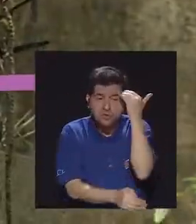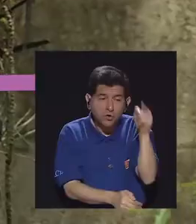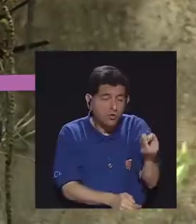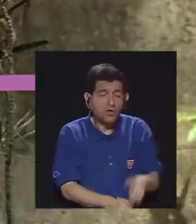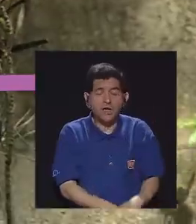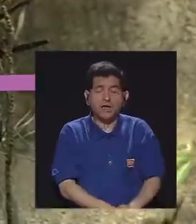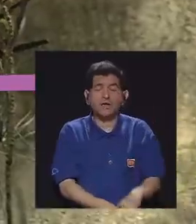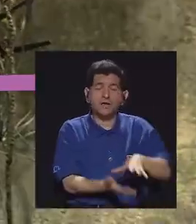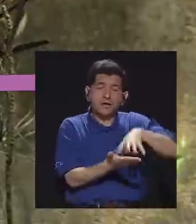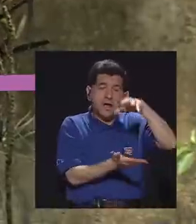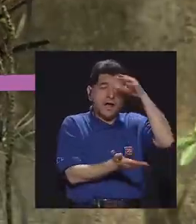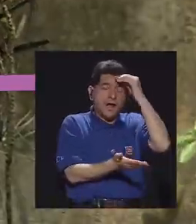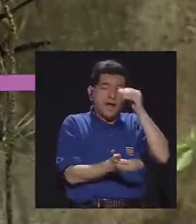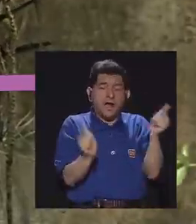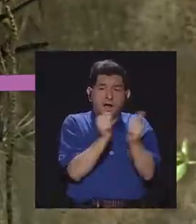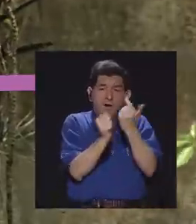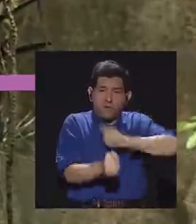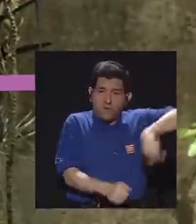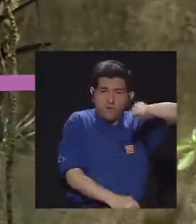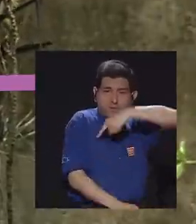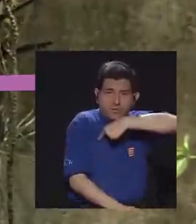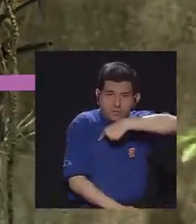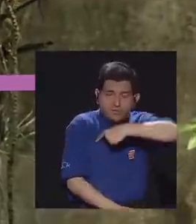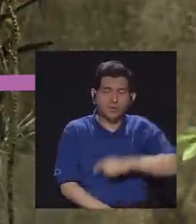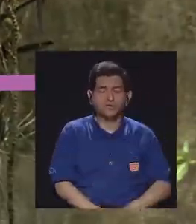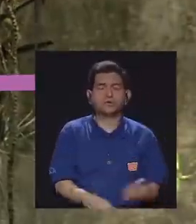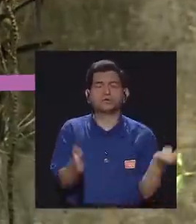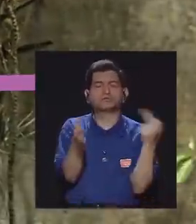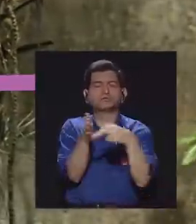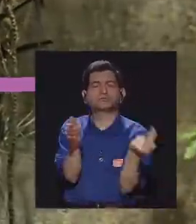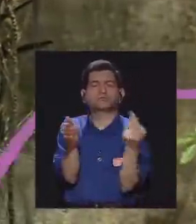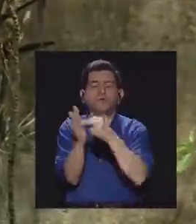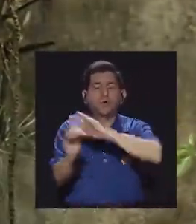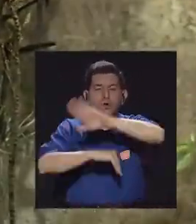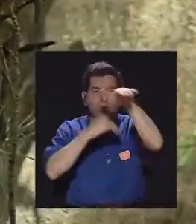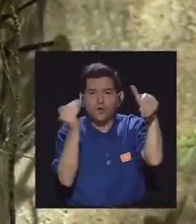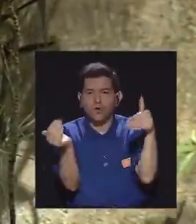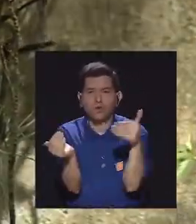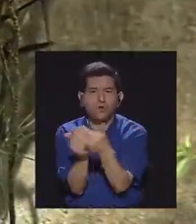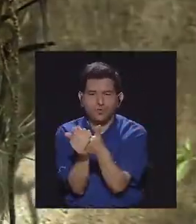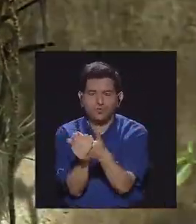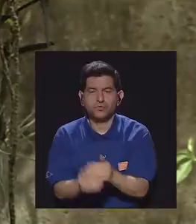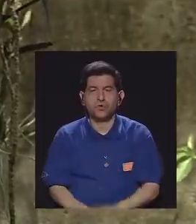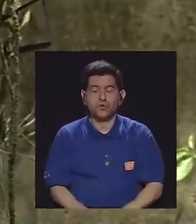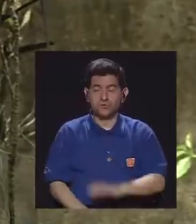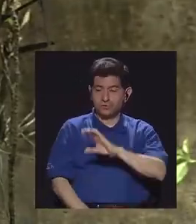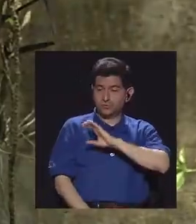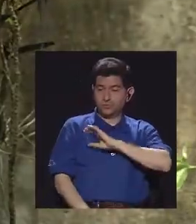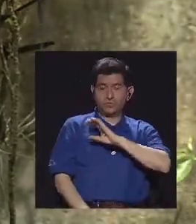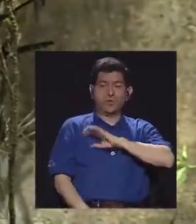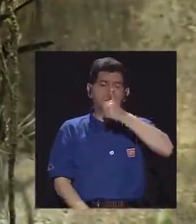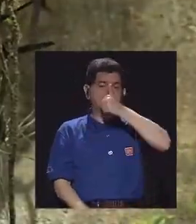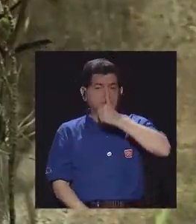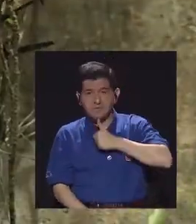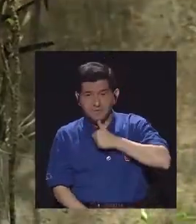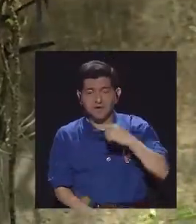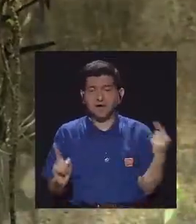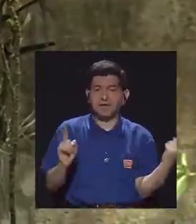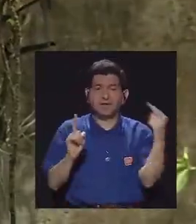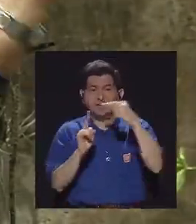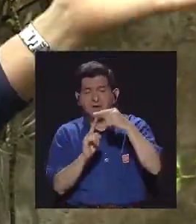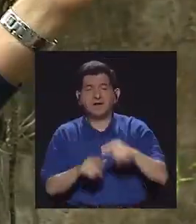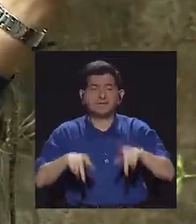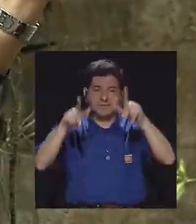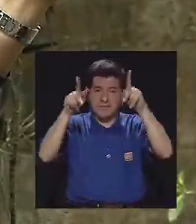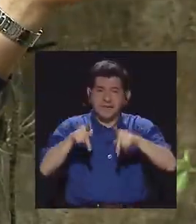ellos adquirieron con nosotros, reproducirlo con todo, desde el guarda de seguridad hasta con